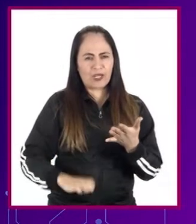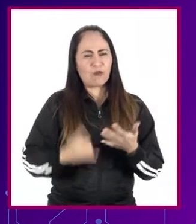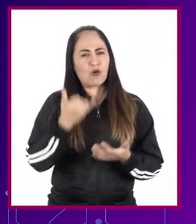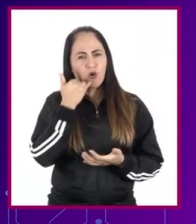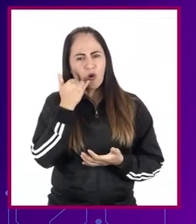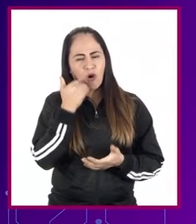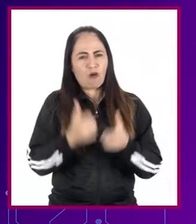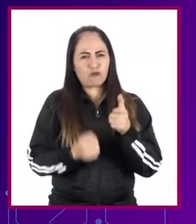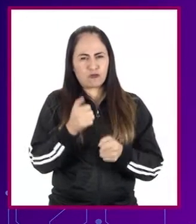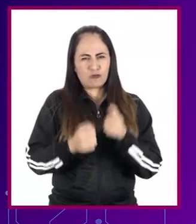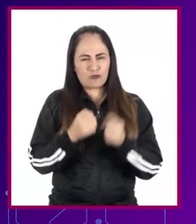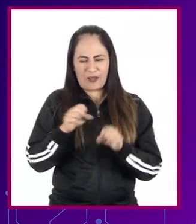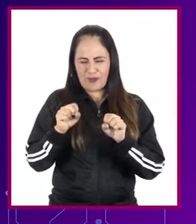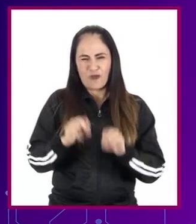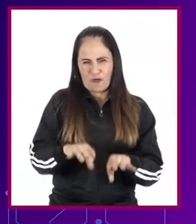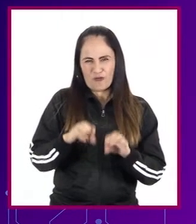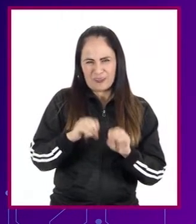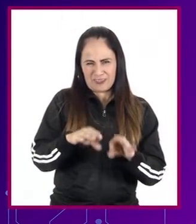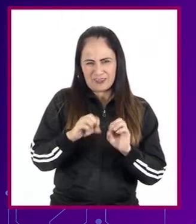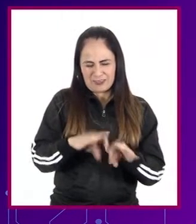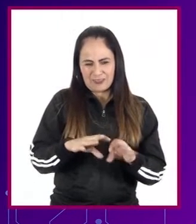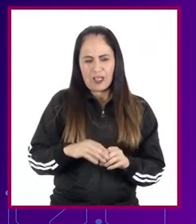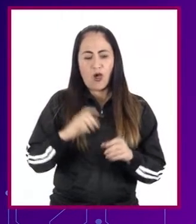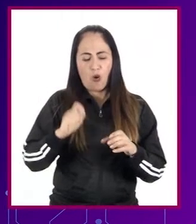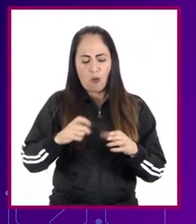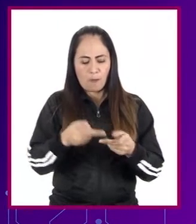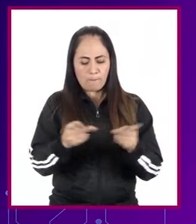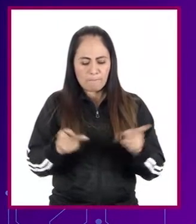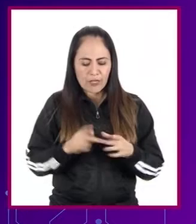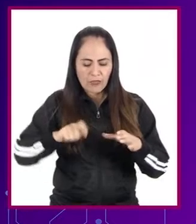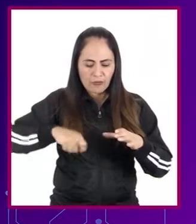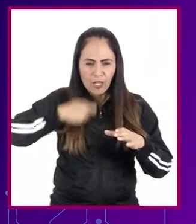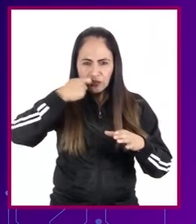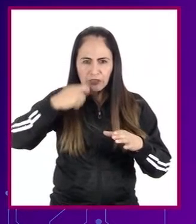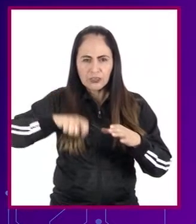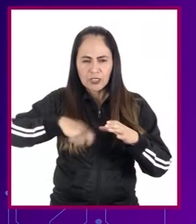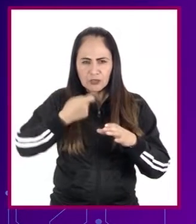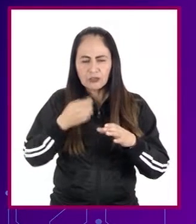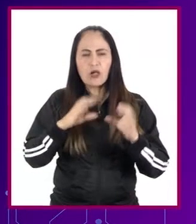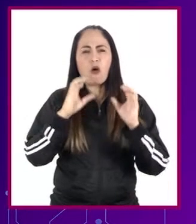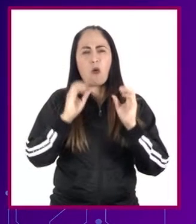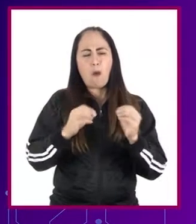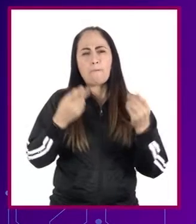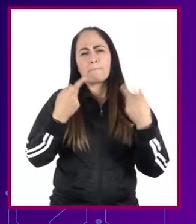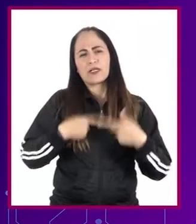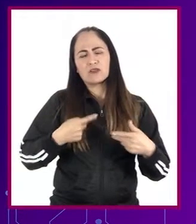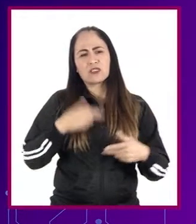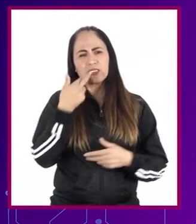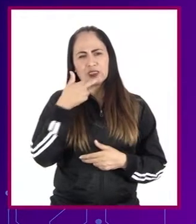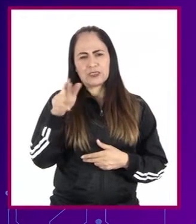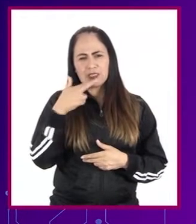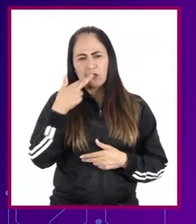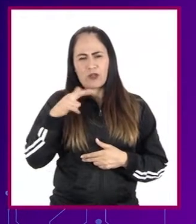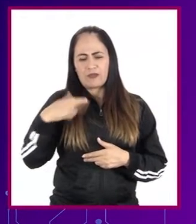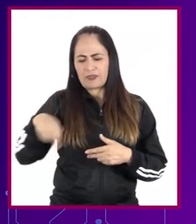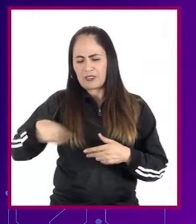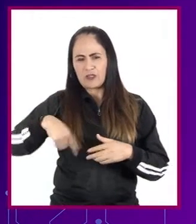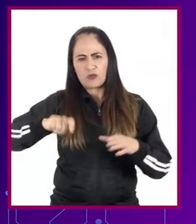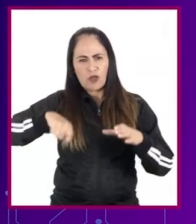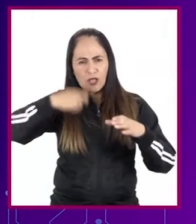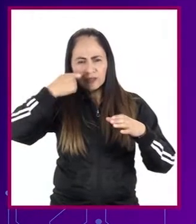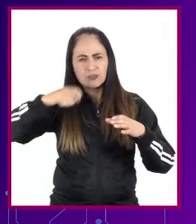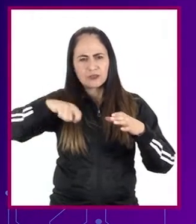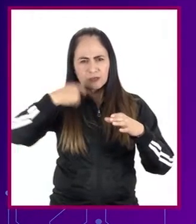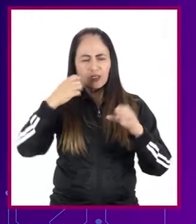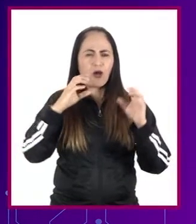de oficina, el conjunto de ruido de cubiertos y voces de comensales en un restaurante, el ruido de coches en una escena